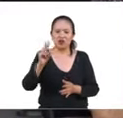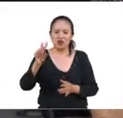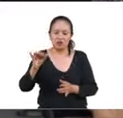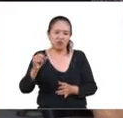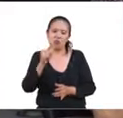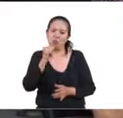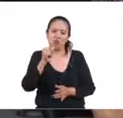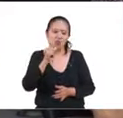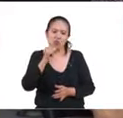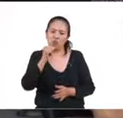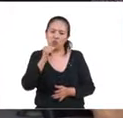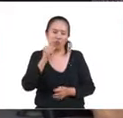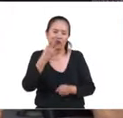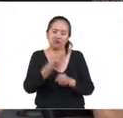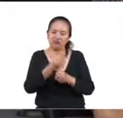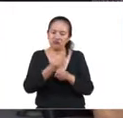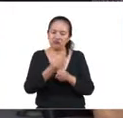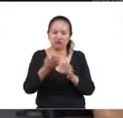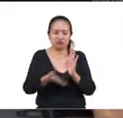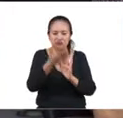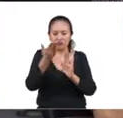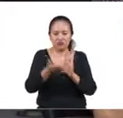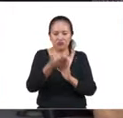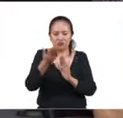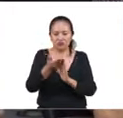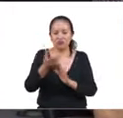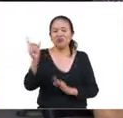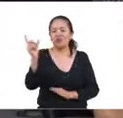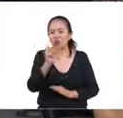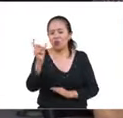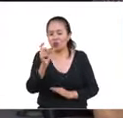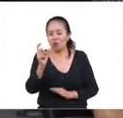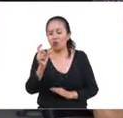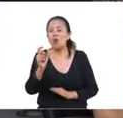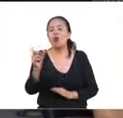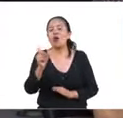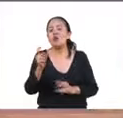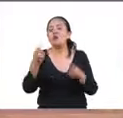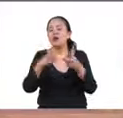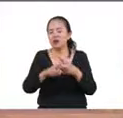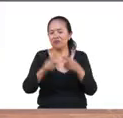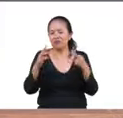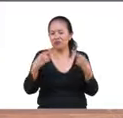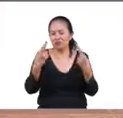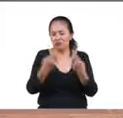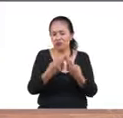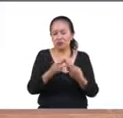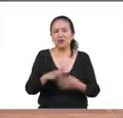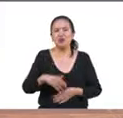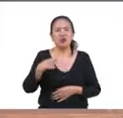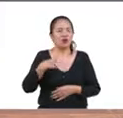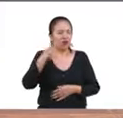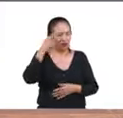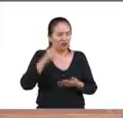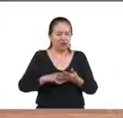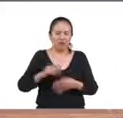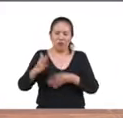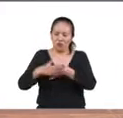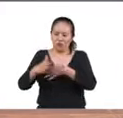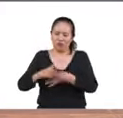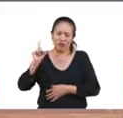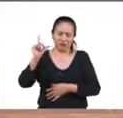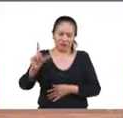buscado, ¿no? Preguntarle muy concretamente cuándo van a empezar estas reuniones. Sí, tengo reunión, si mal no me equivoco, el lunes con la